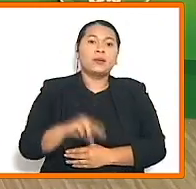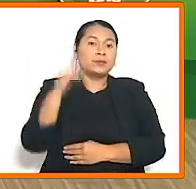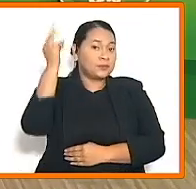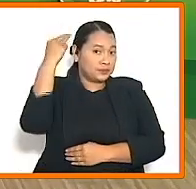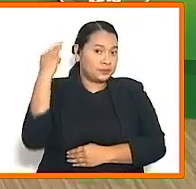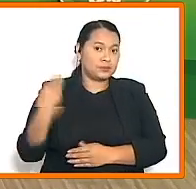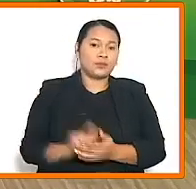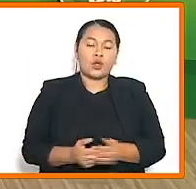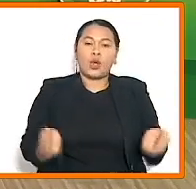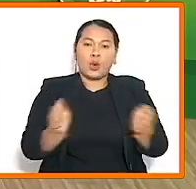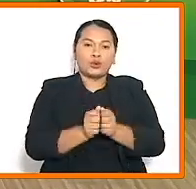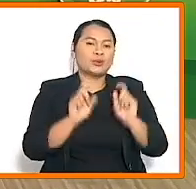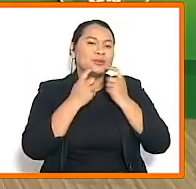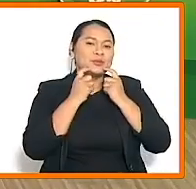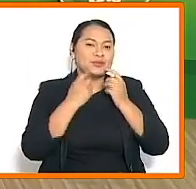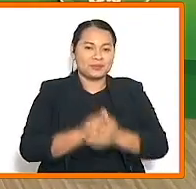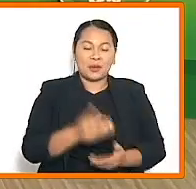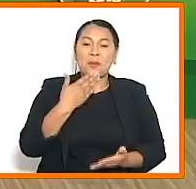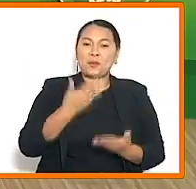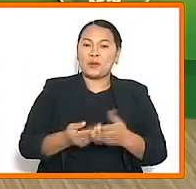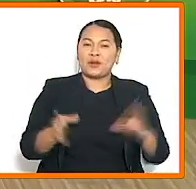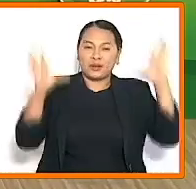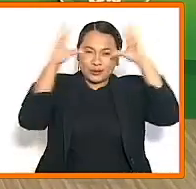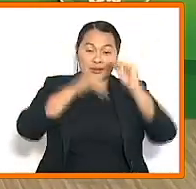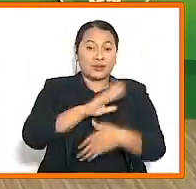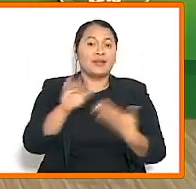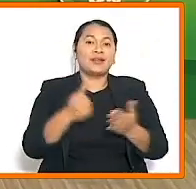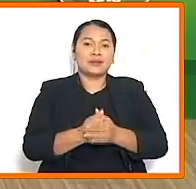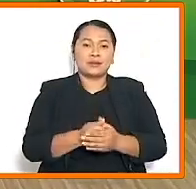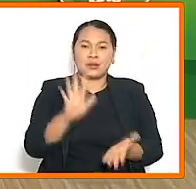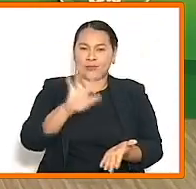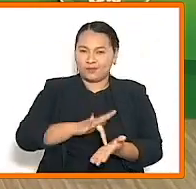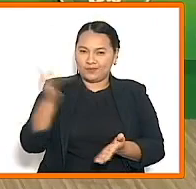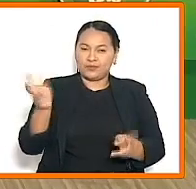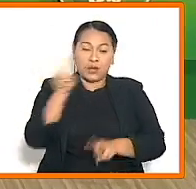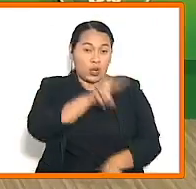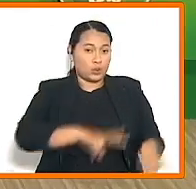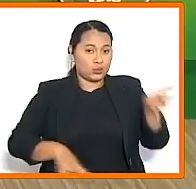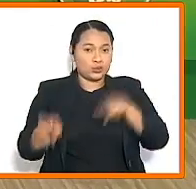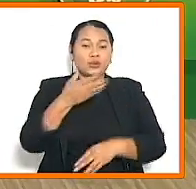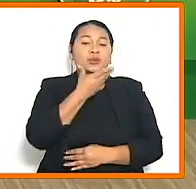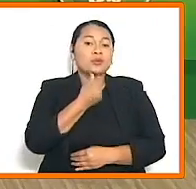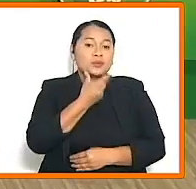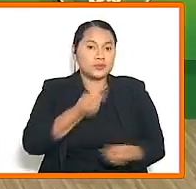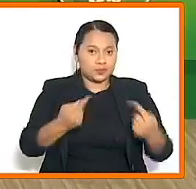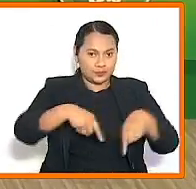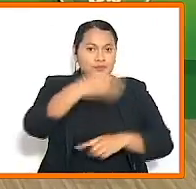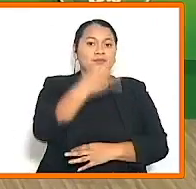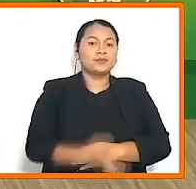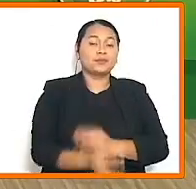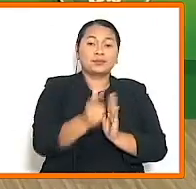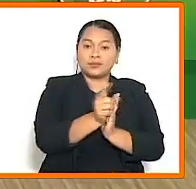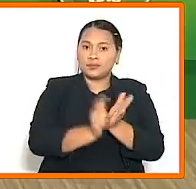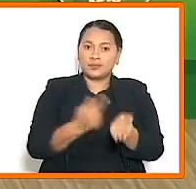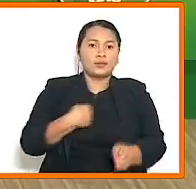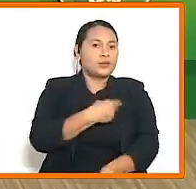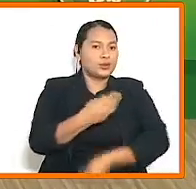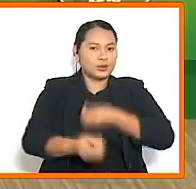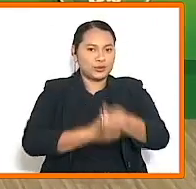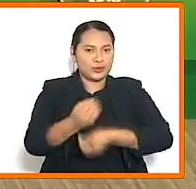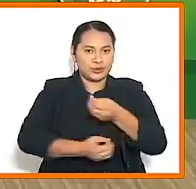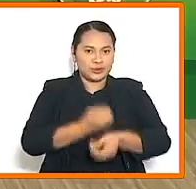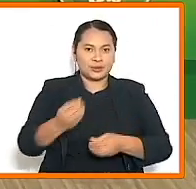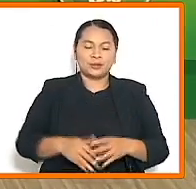Varela. Buenas noches, Cecilia. Muchas gracias. También es un placer contar con la presencia de nuestro auditor y notario, quienes están para darle transparencia a cada uno de